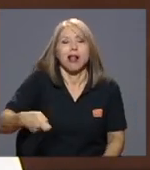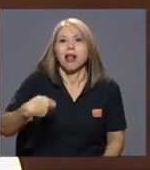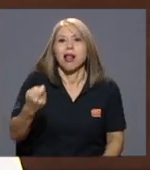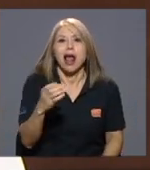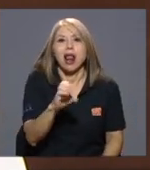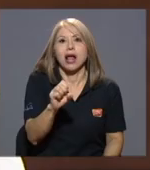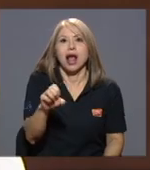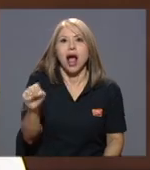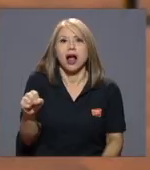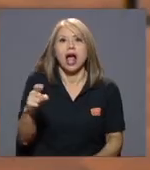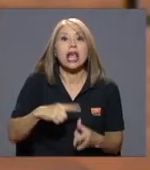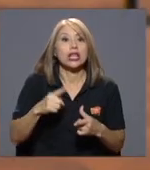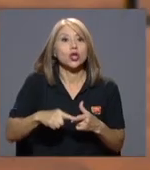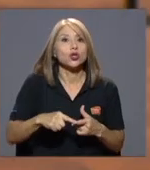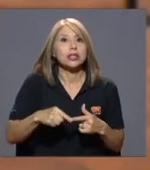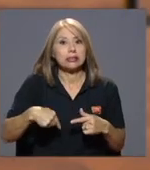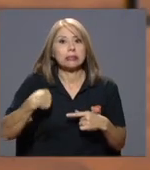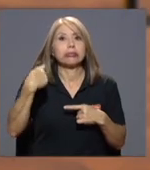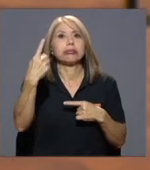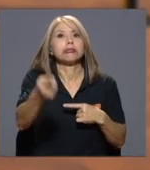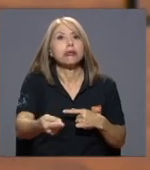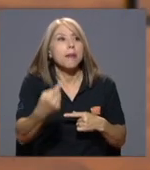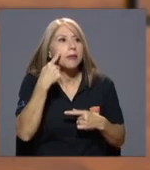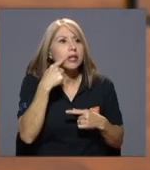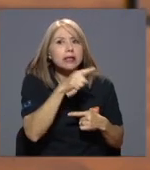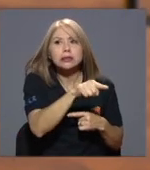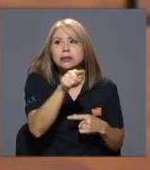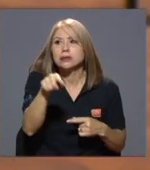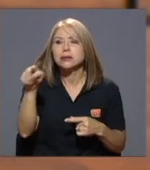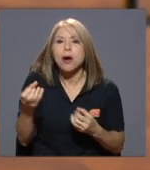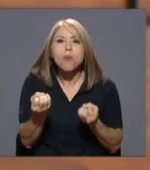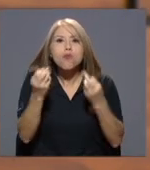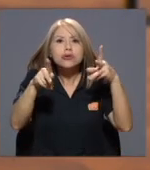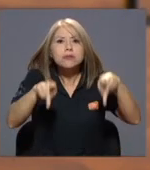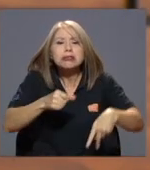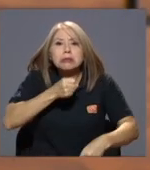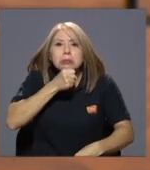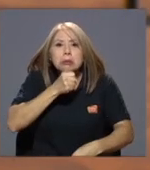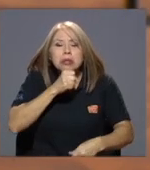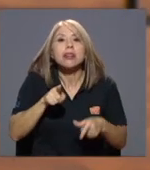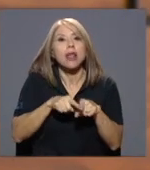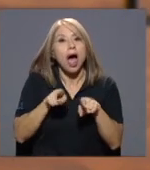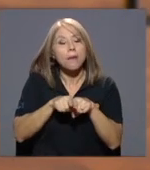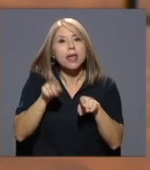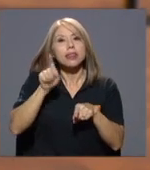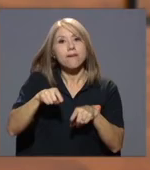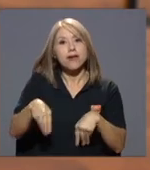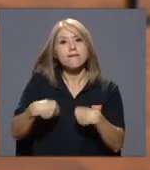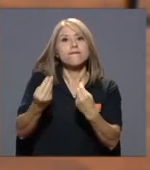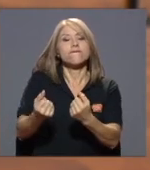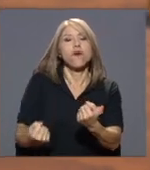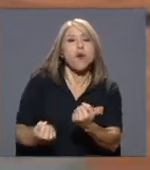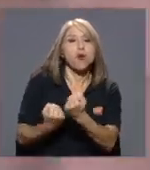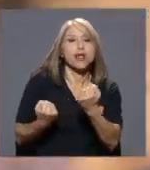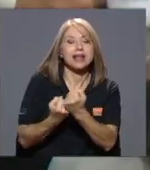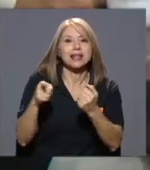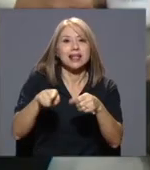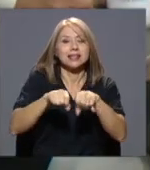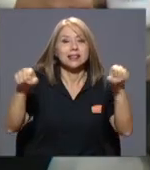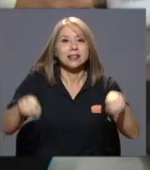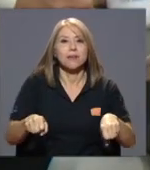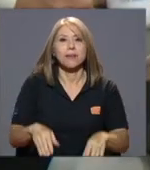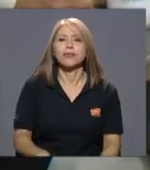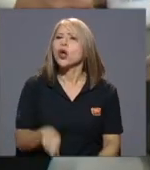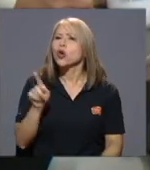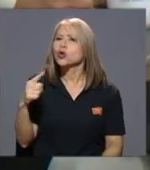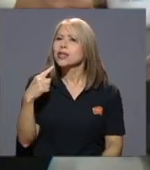cualquier cantidad de ancianos en la calle, y entonces también hay que fortalecer ese régimen de pensiones no contributivo. Don Jimmy, eso que usted menciona me parece muy